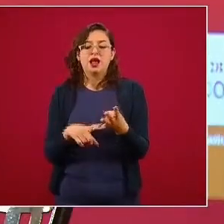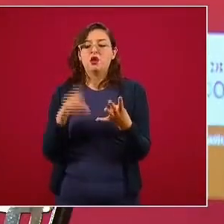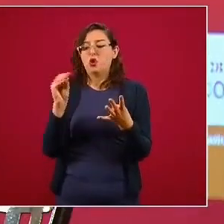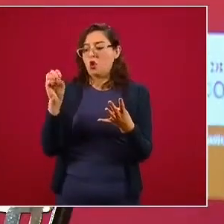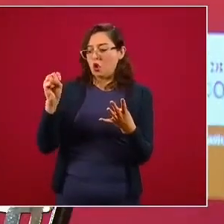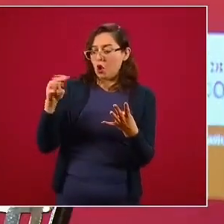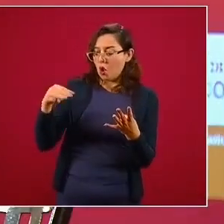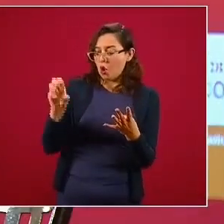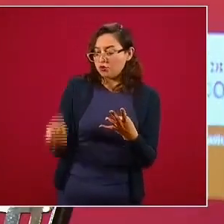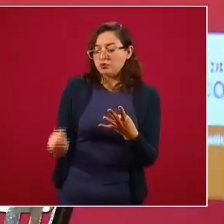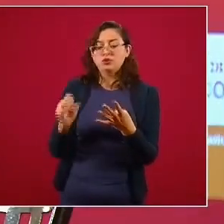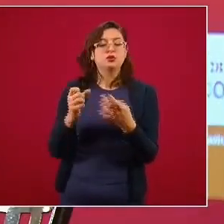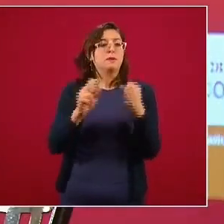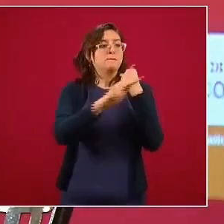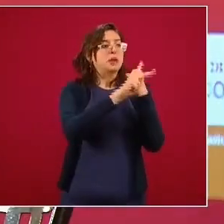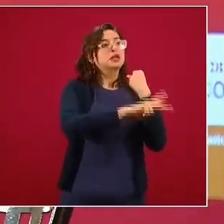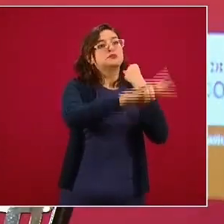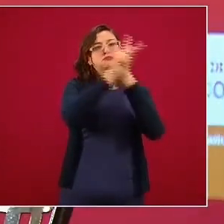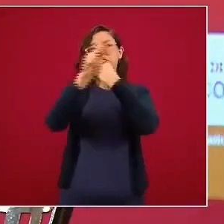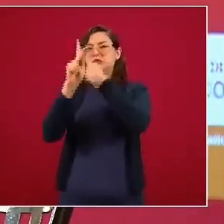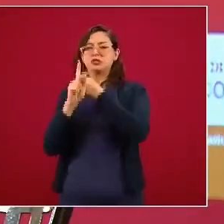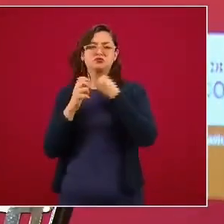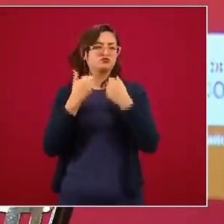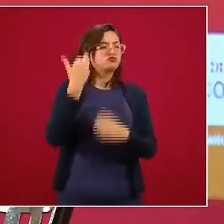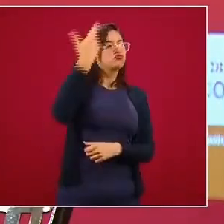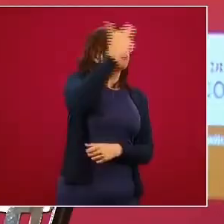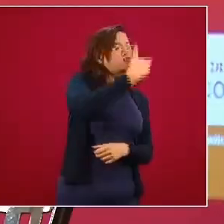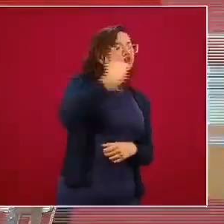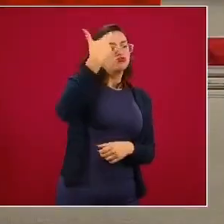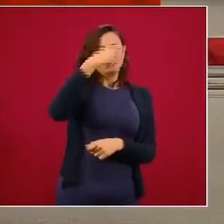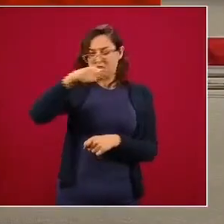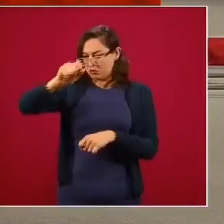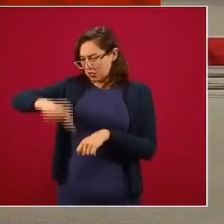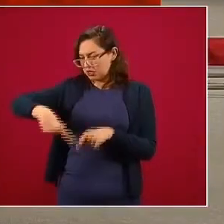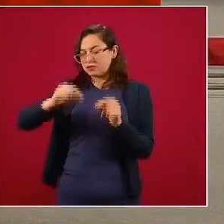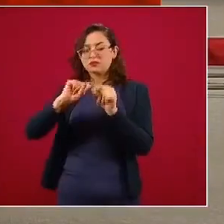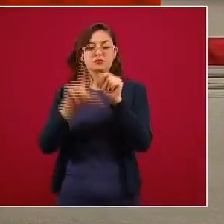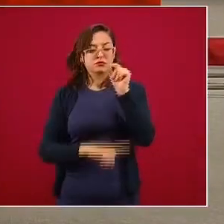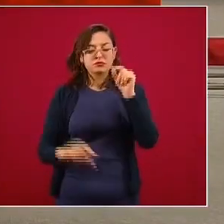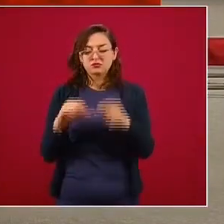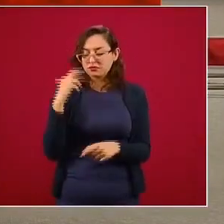los sistemas de salud del mundo, incluido México, y